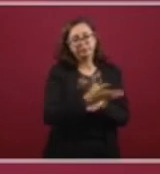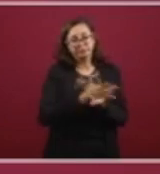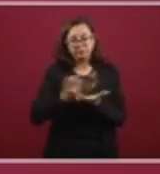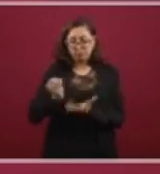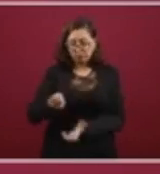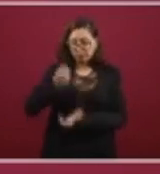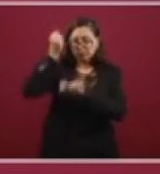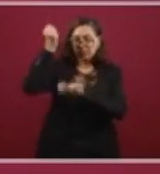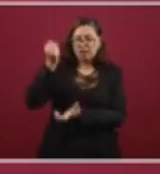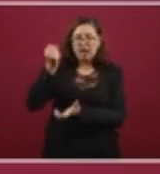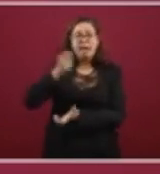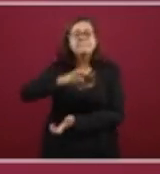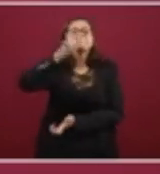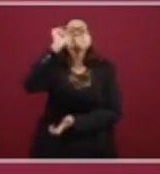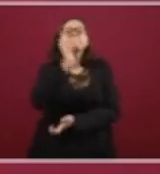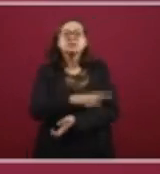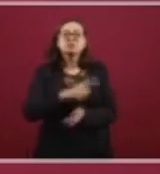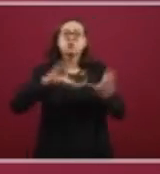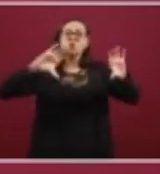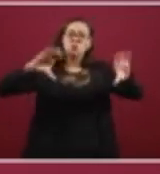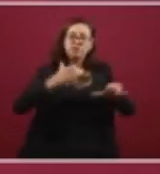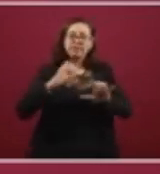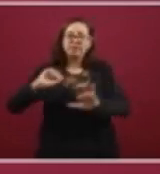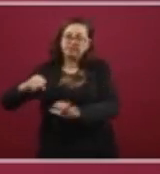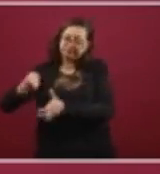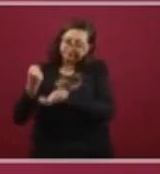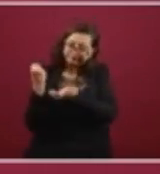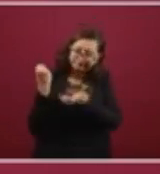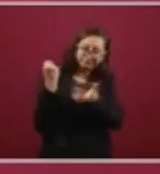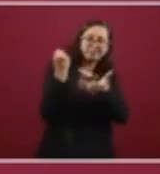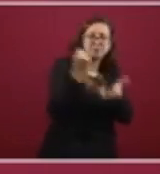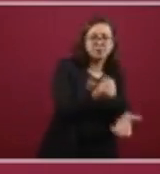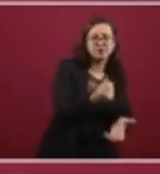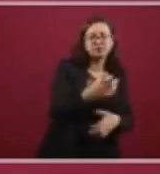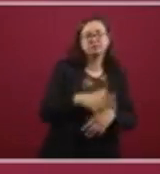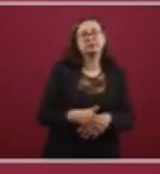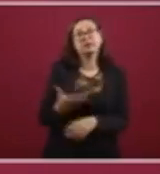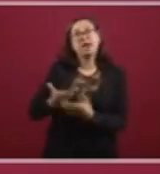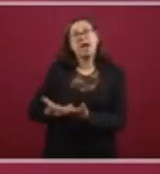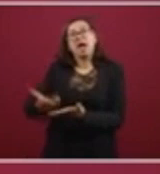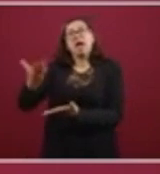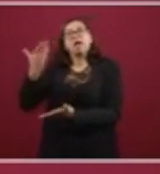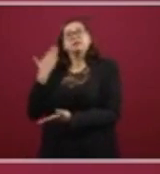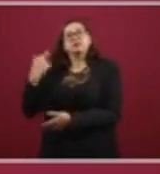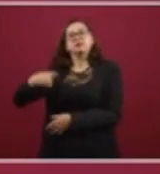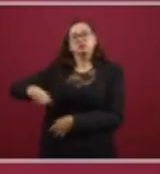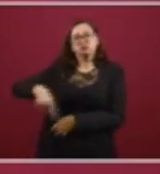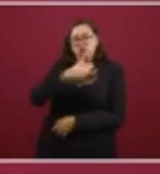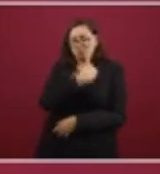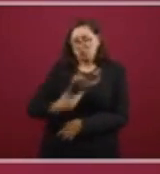Nosotros, cuando estábamos en la oposición, luchamos durante muchos años para que